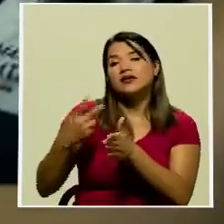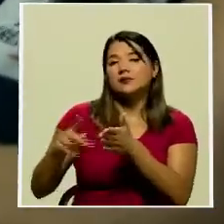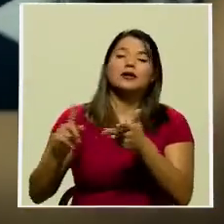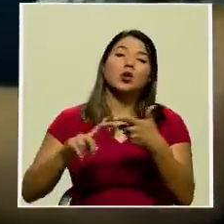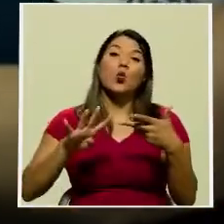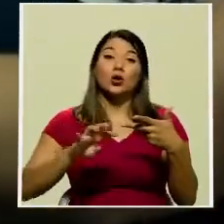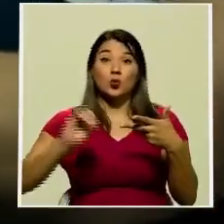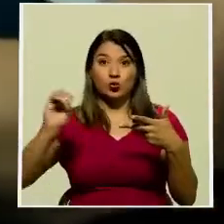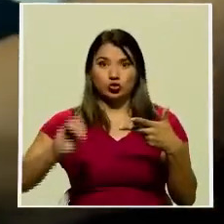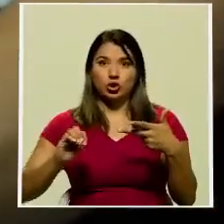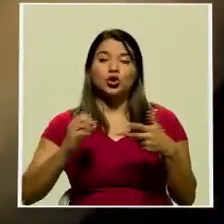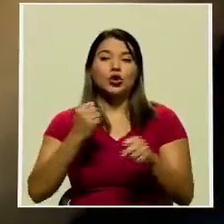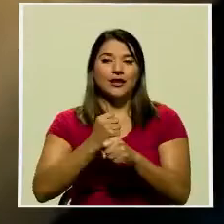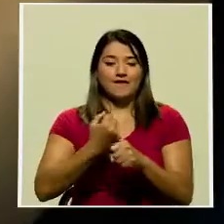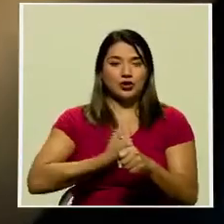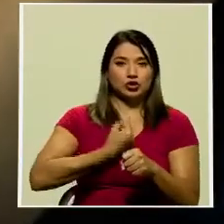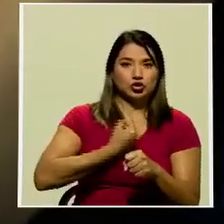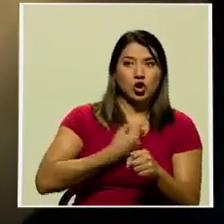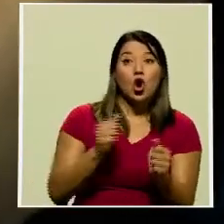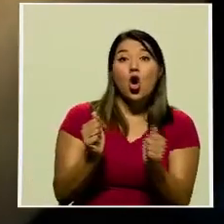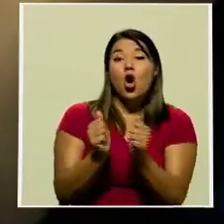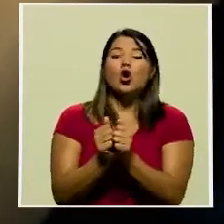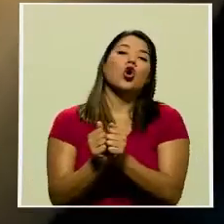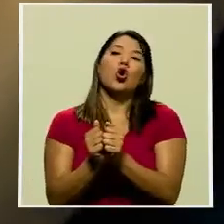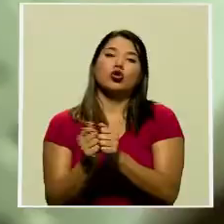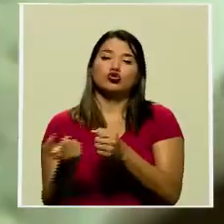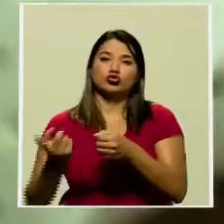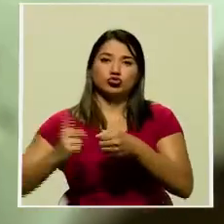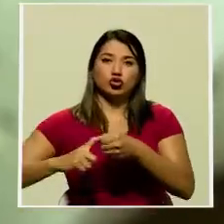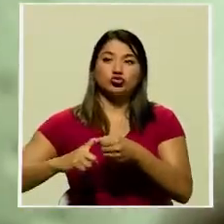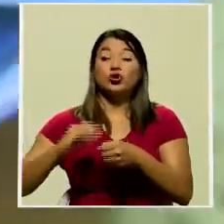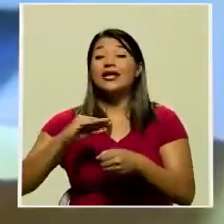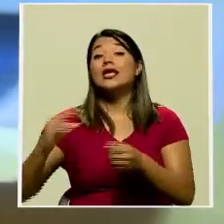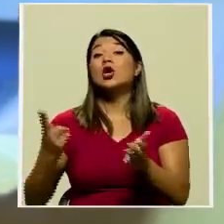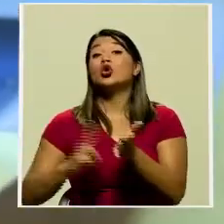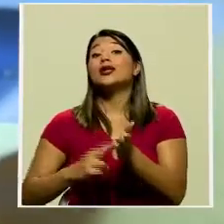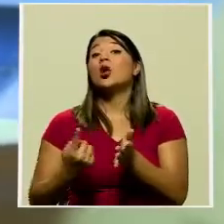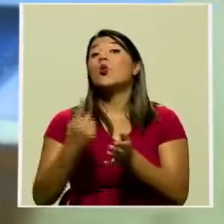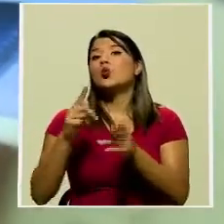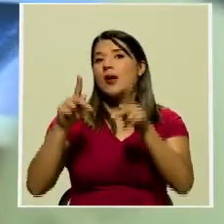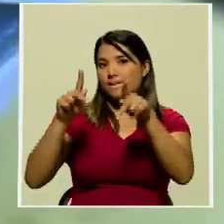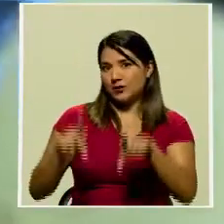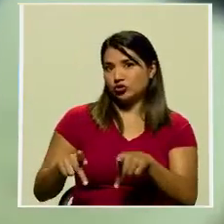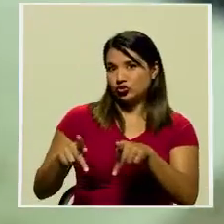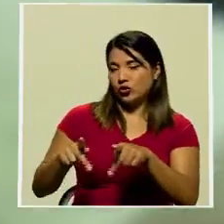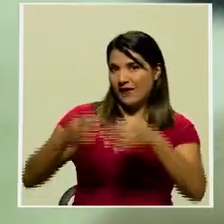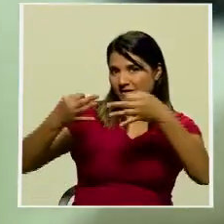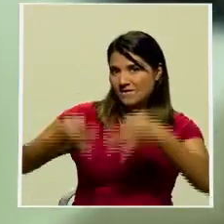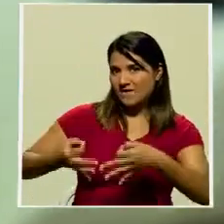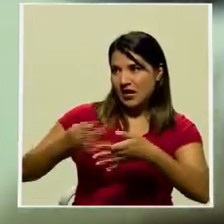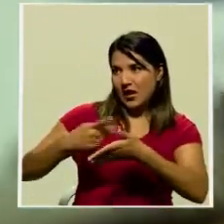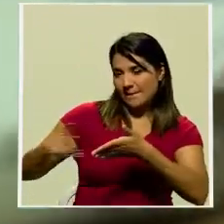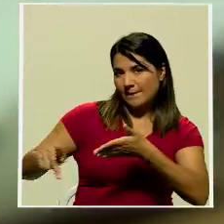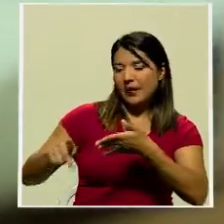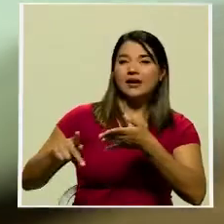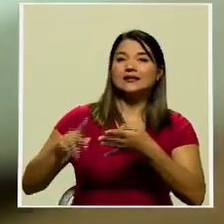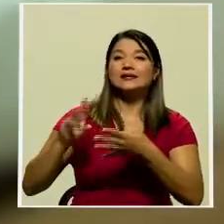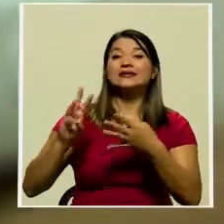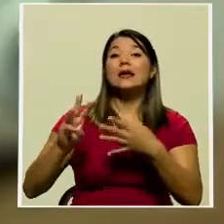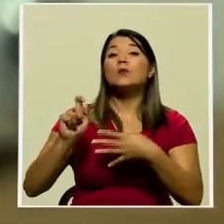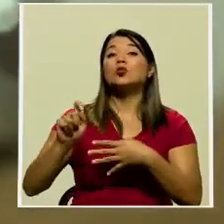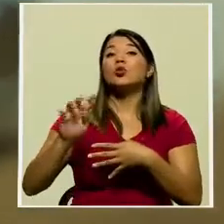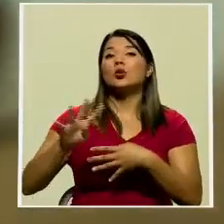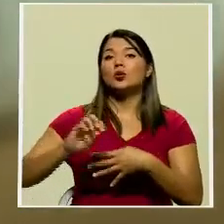por cuenta propia con algún socio y empleando al menos a una persona asalariada de forma permanente, el